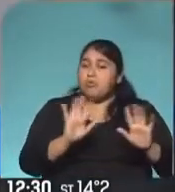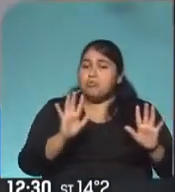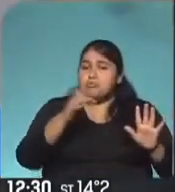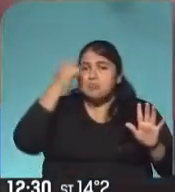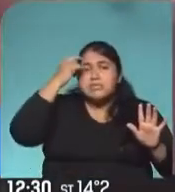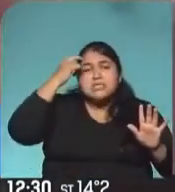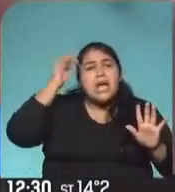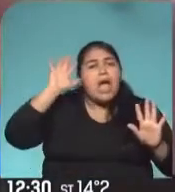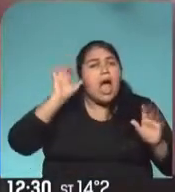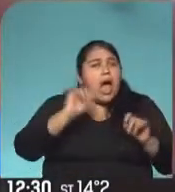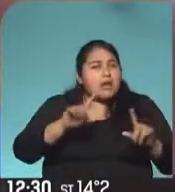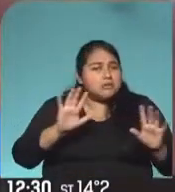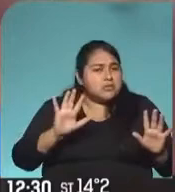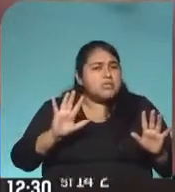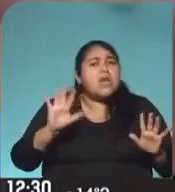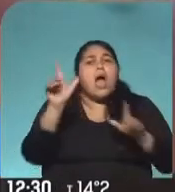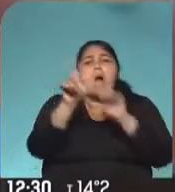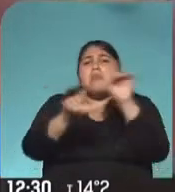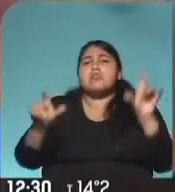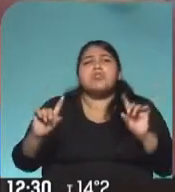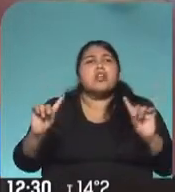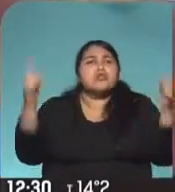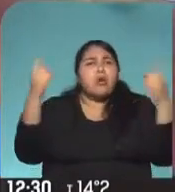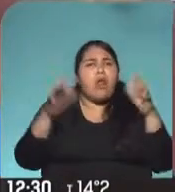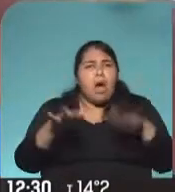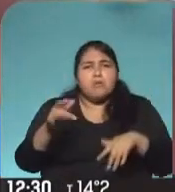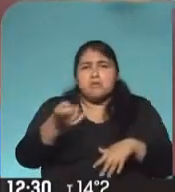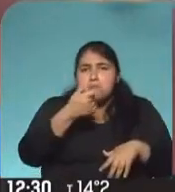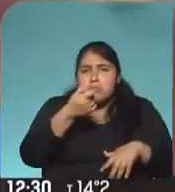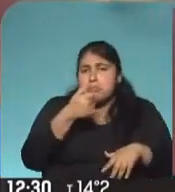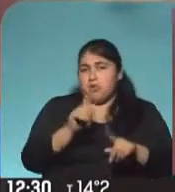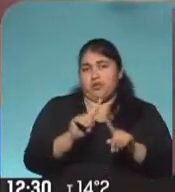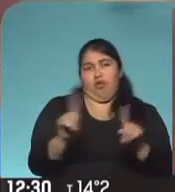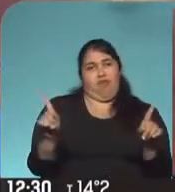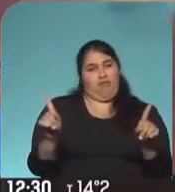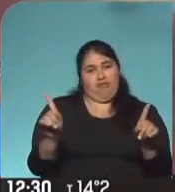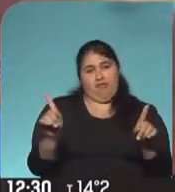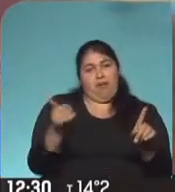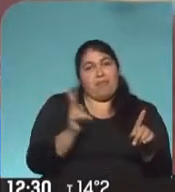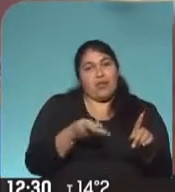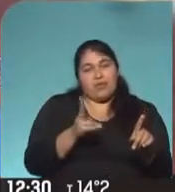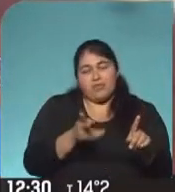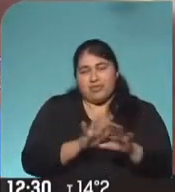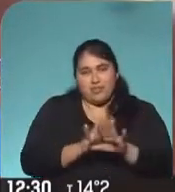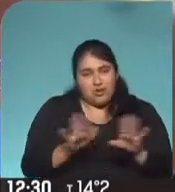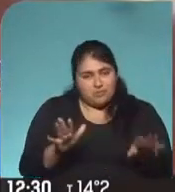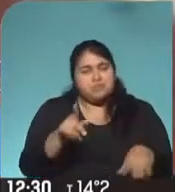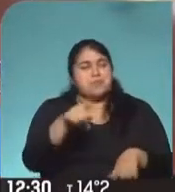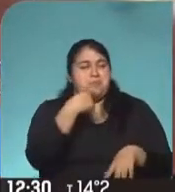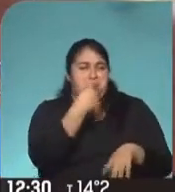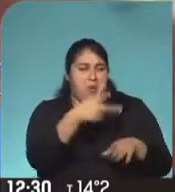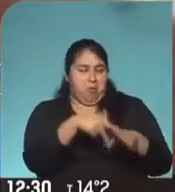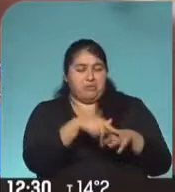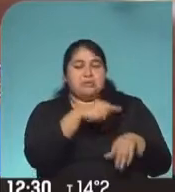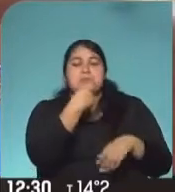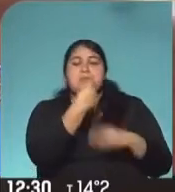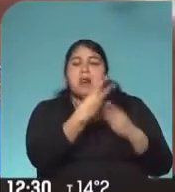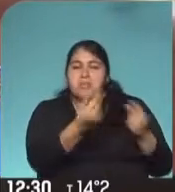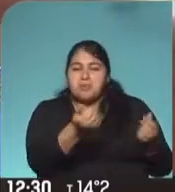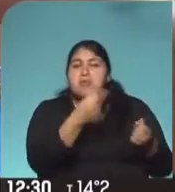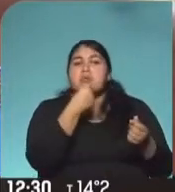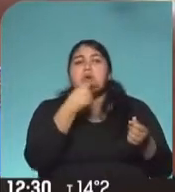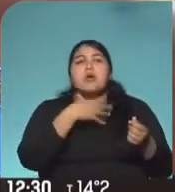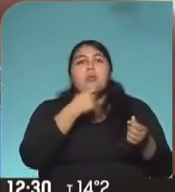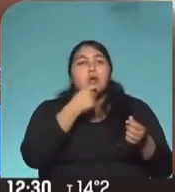diagnosticado nosotros los seres humanos somos los autos medicamos para finalizar cuando uno siente dolores de